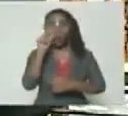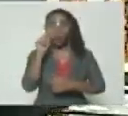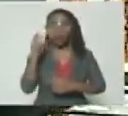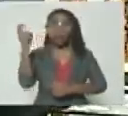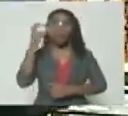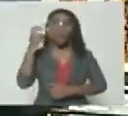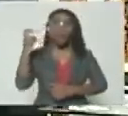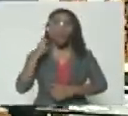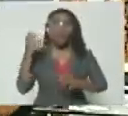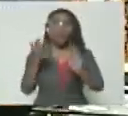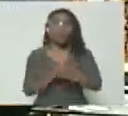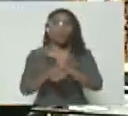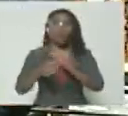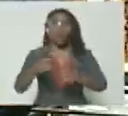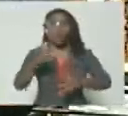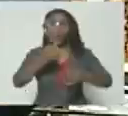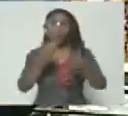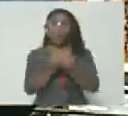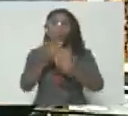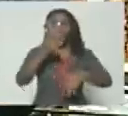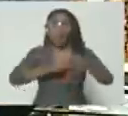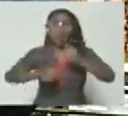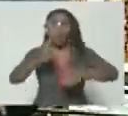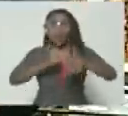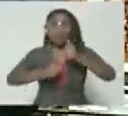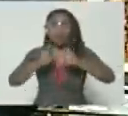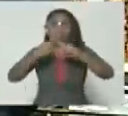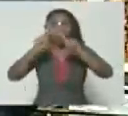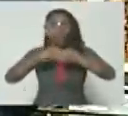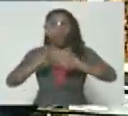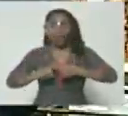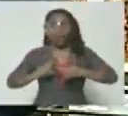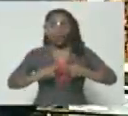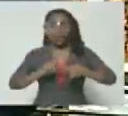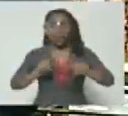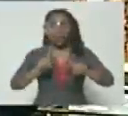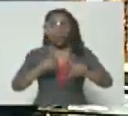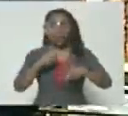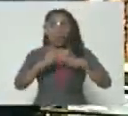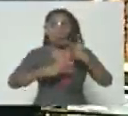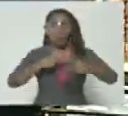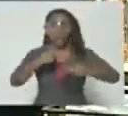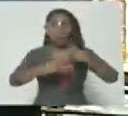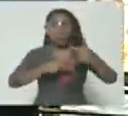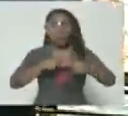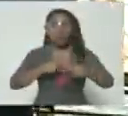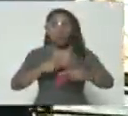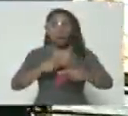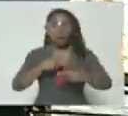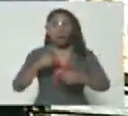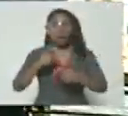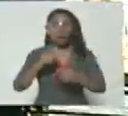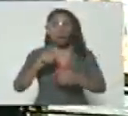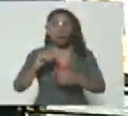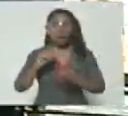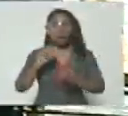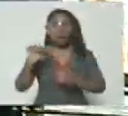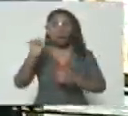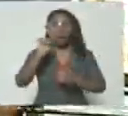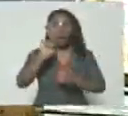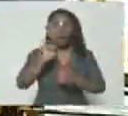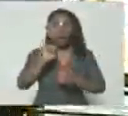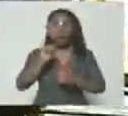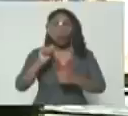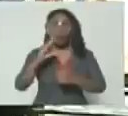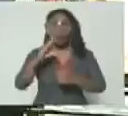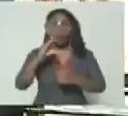chocolate con leche. Nuestro derivado viene de... Se produce el licor de cacao, la manteca de cacao